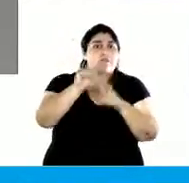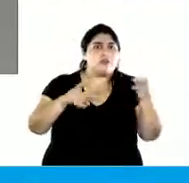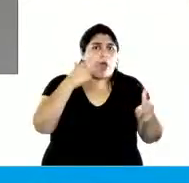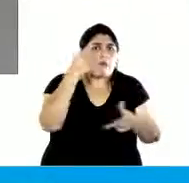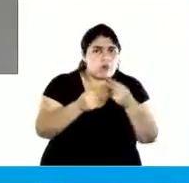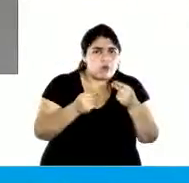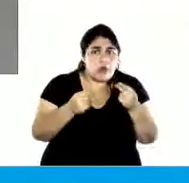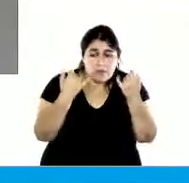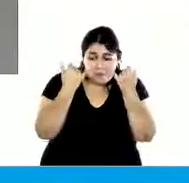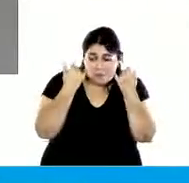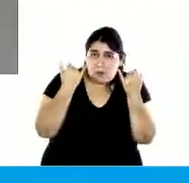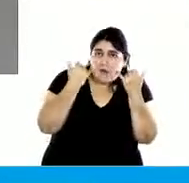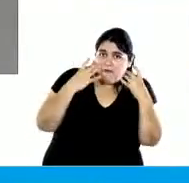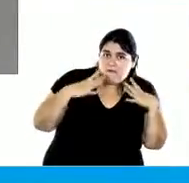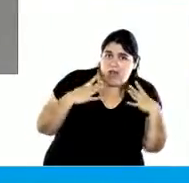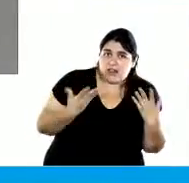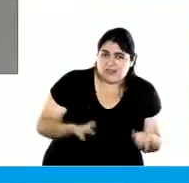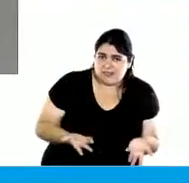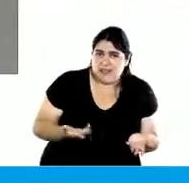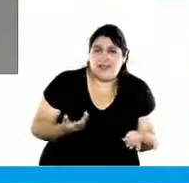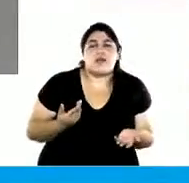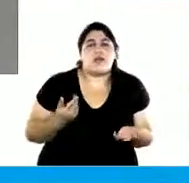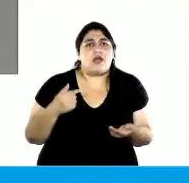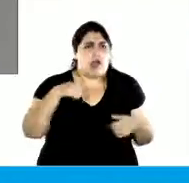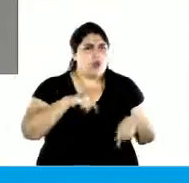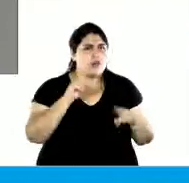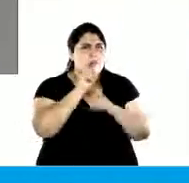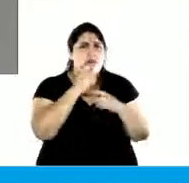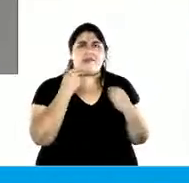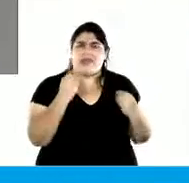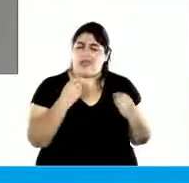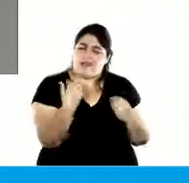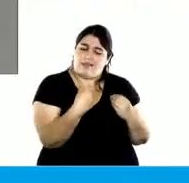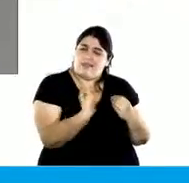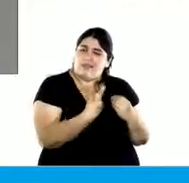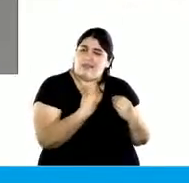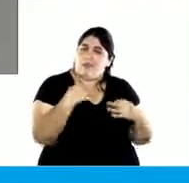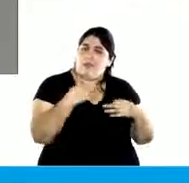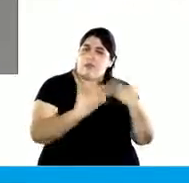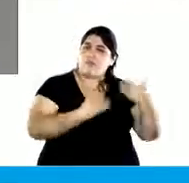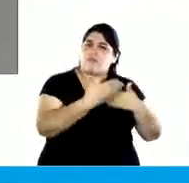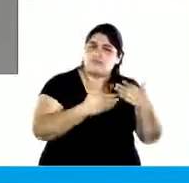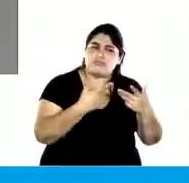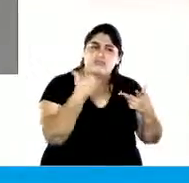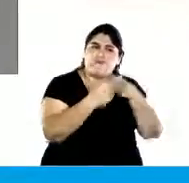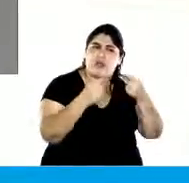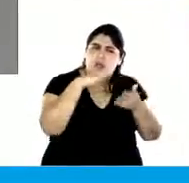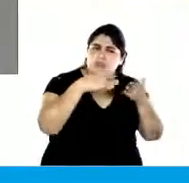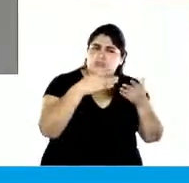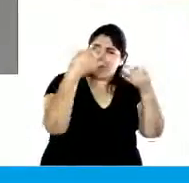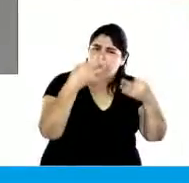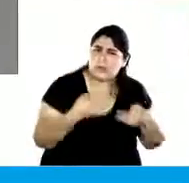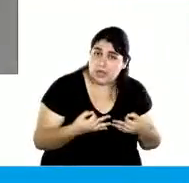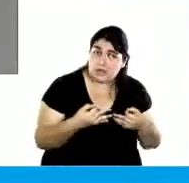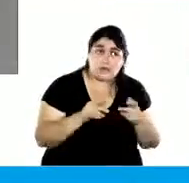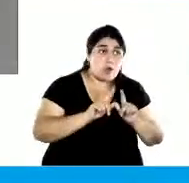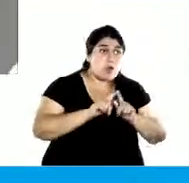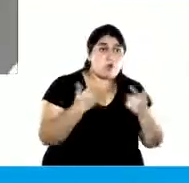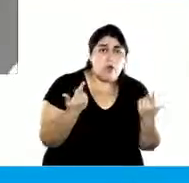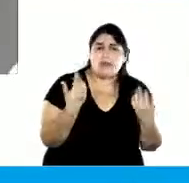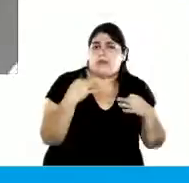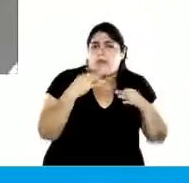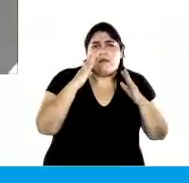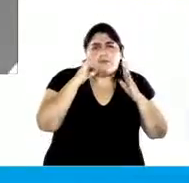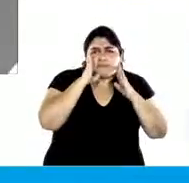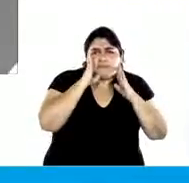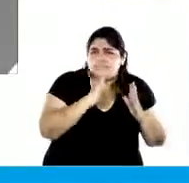eso. Pero la clave para afrontar esta nueva crisis es avanzar y tener un proceso de vacunación efectivo. Y si no lo vamos a tener, es mejor reconocerlo.